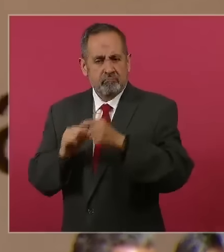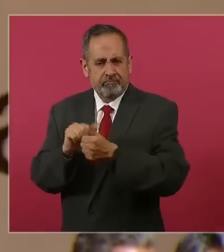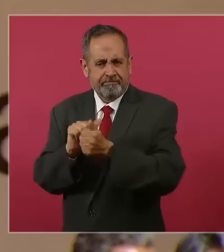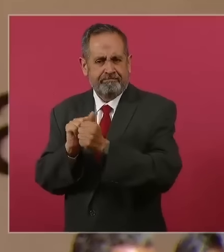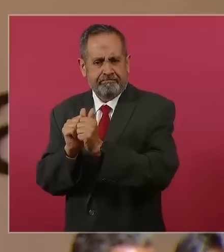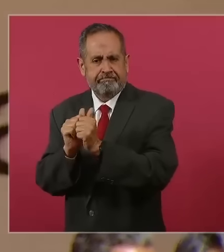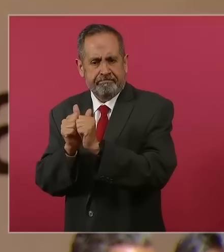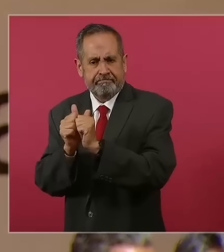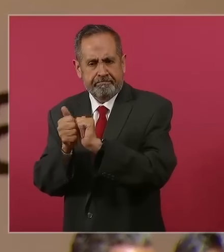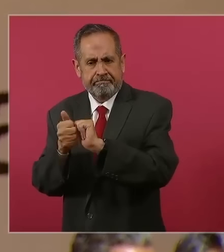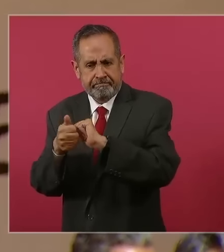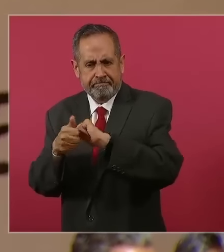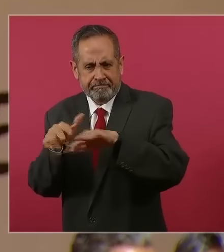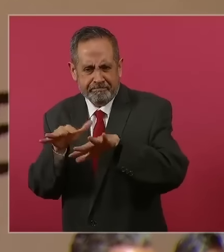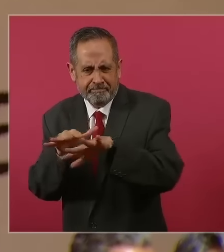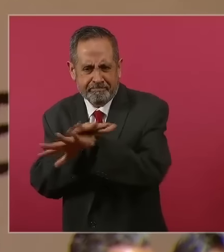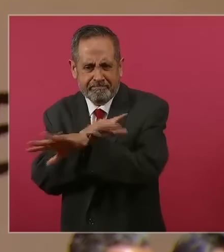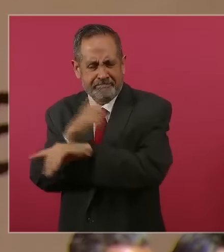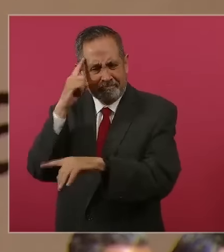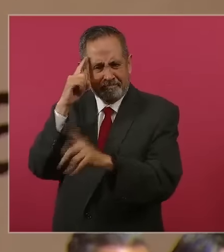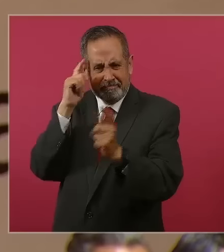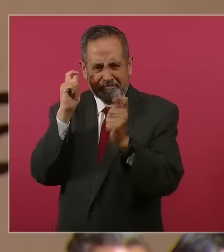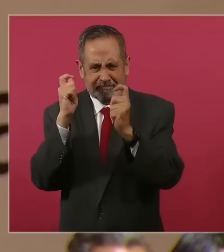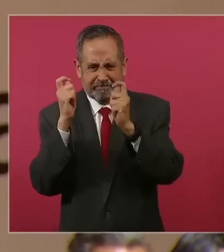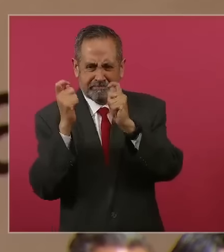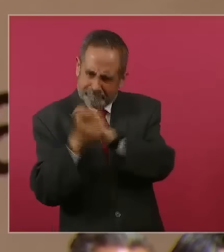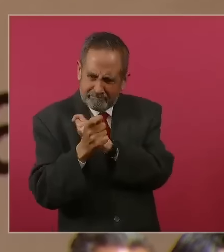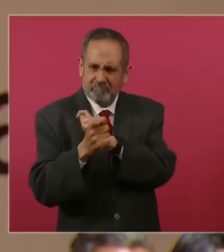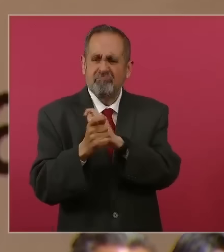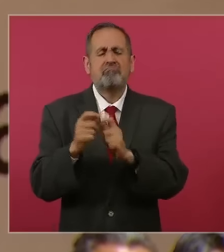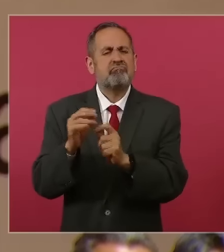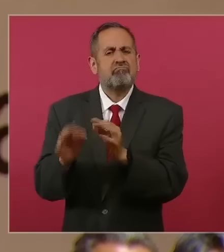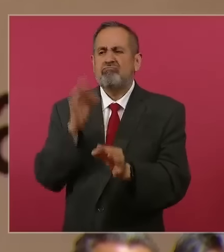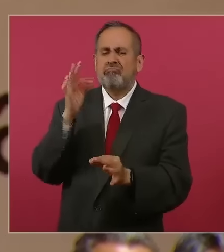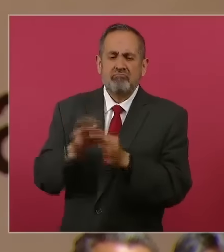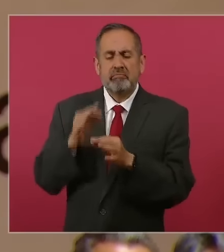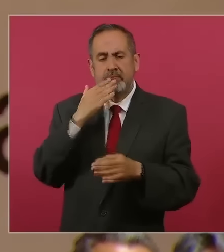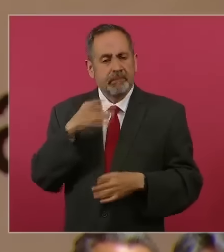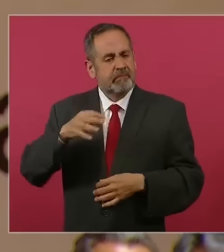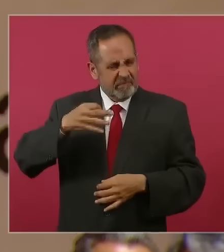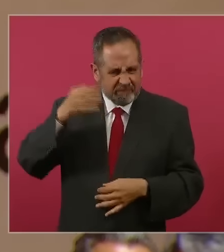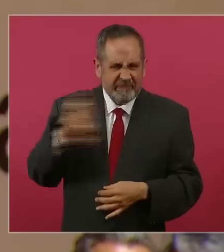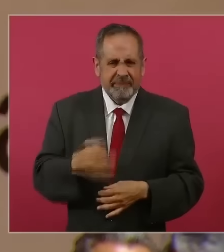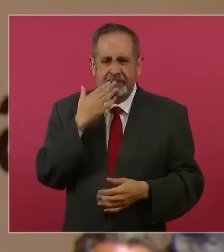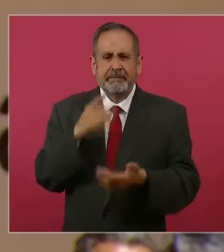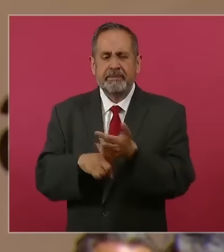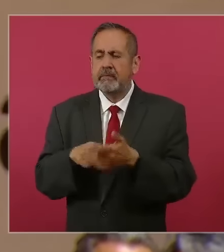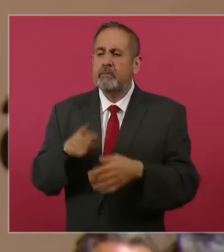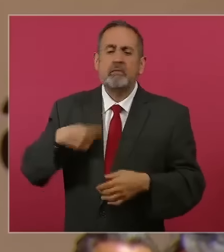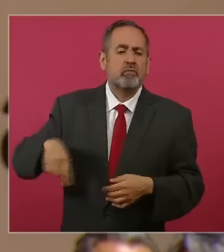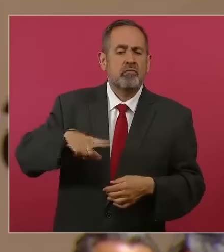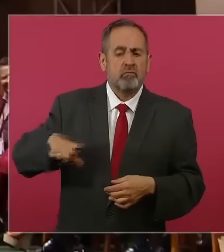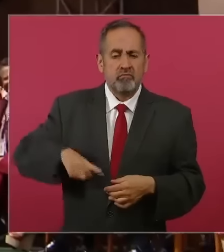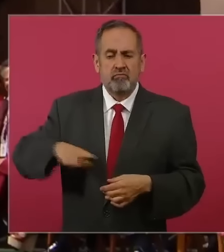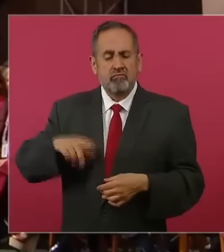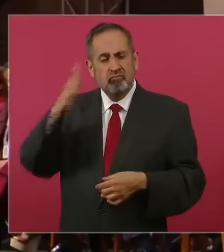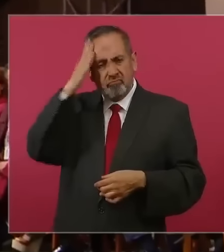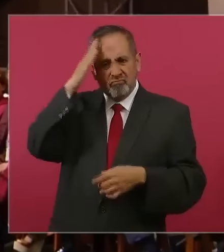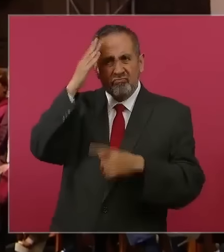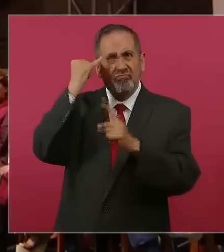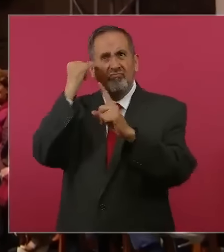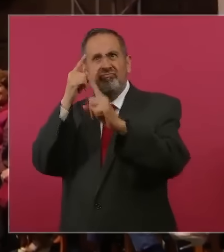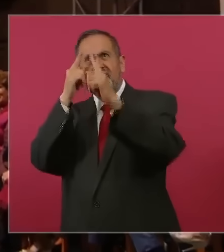cambio de mentalidad que se consolidó con los hechos de un gobierno guiado por ideales